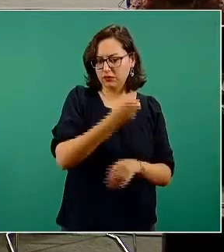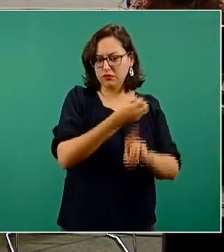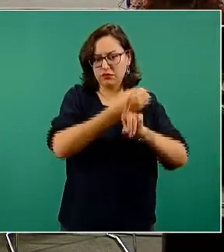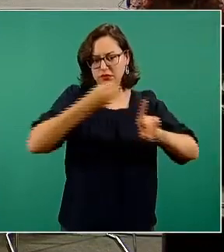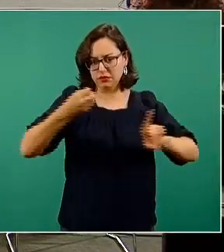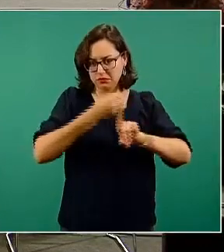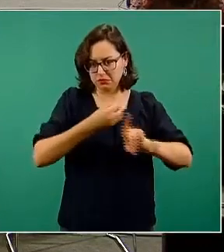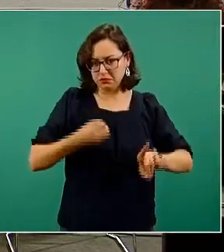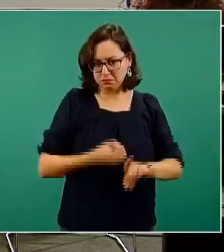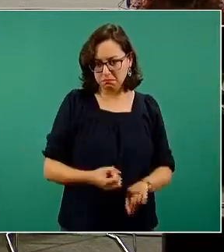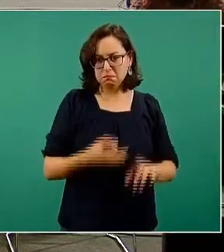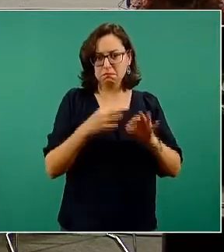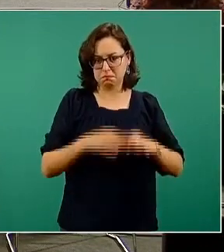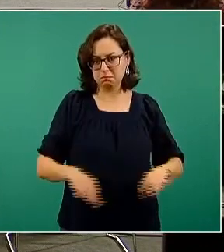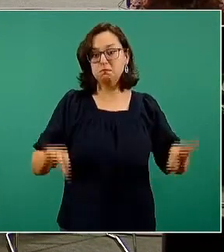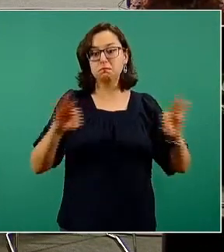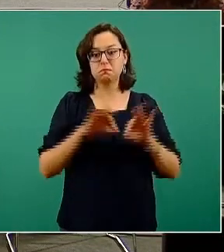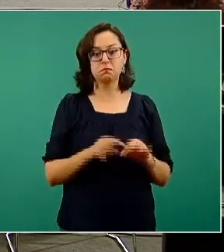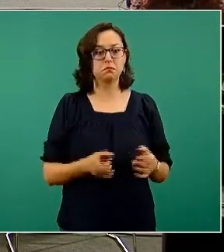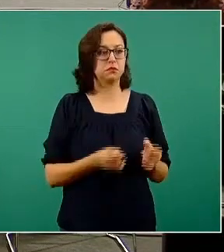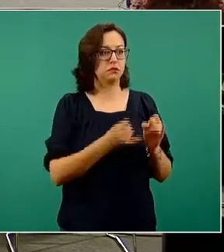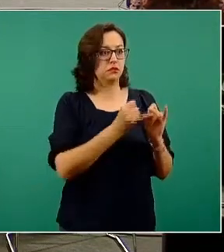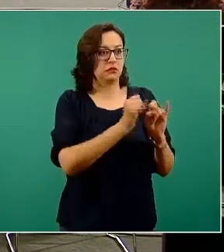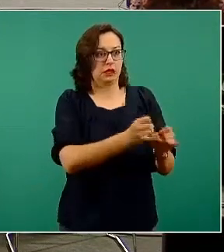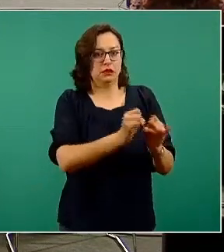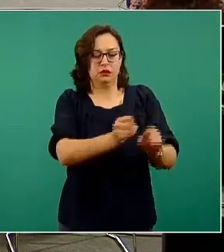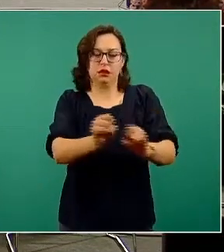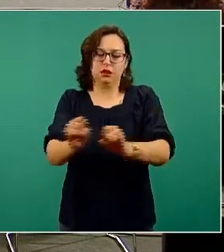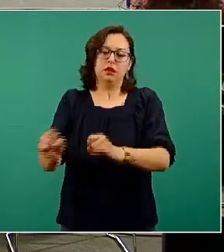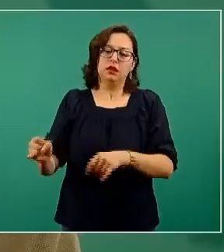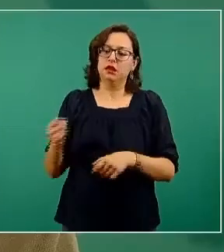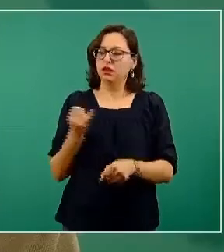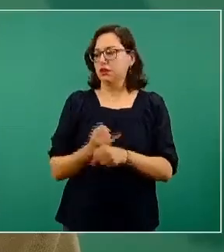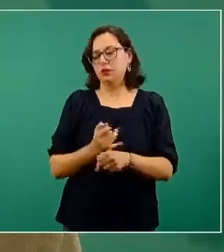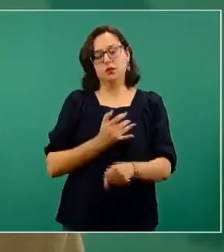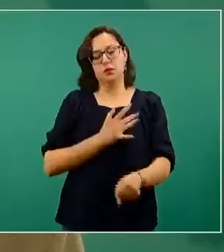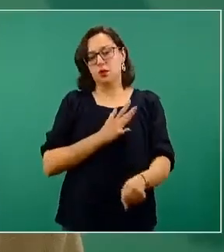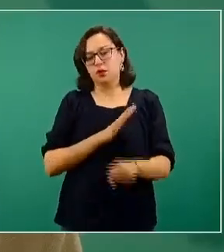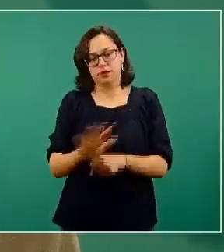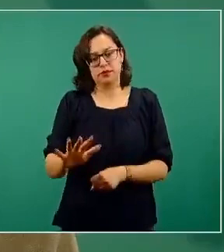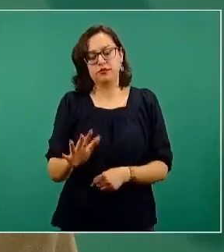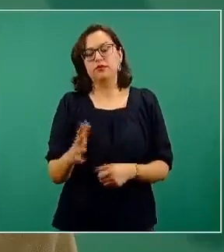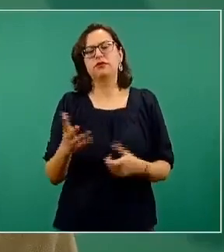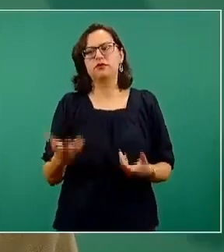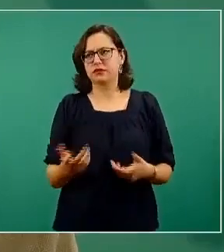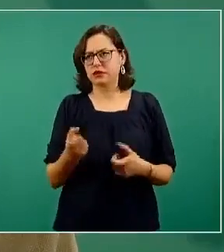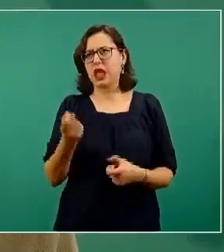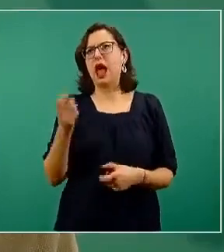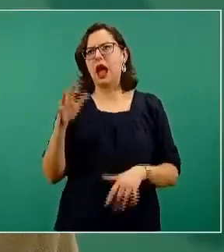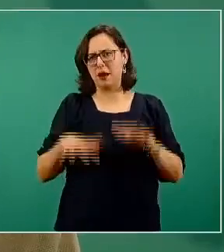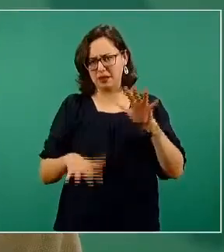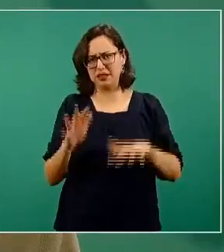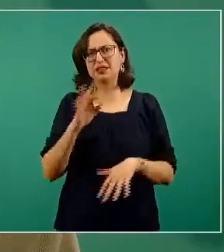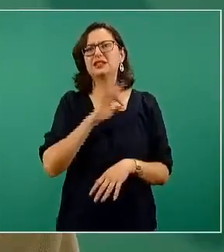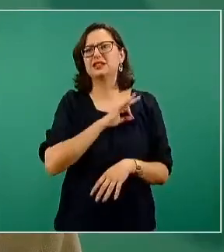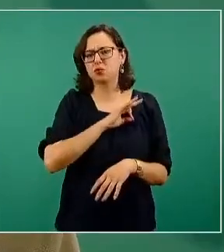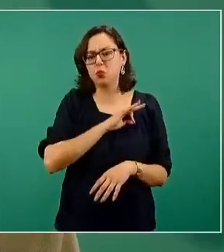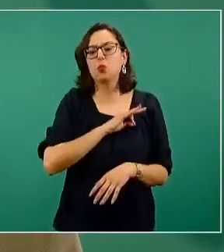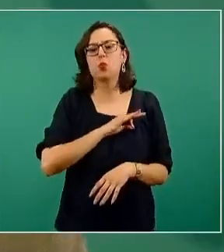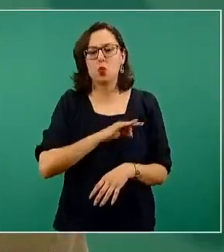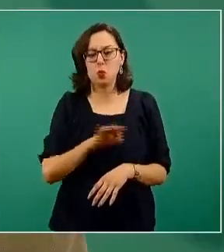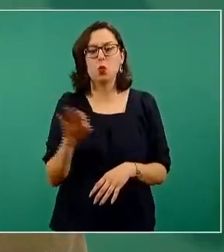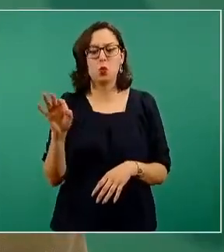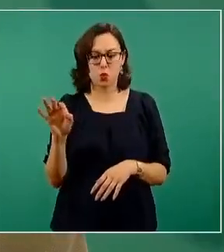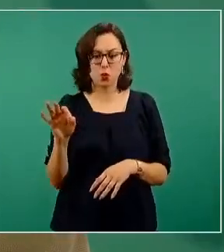que programar de manera individual. Digo, si pudiésemos programar de manera individual, como también se logró mucho aquí en la Ciudad de México, en donde una proporción